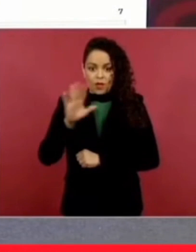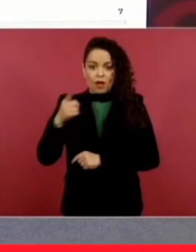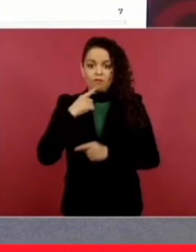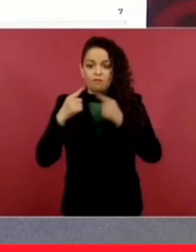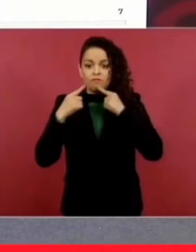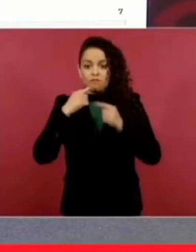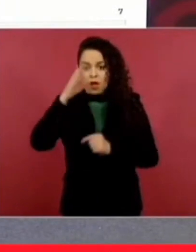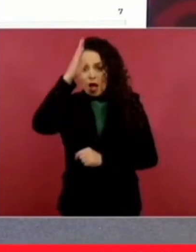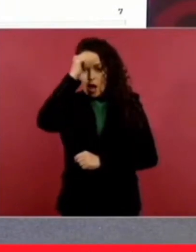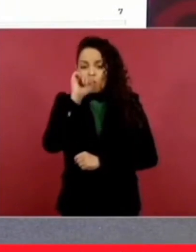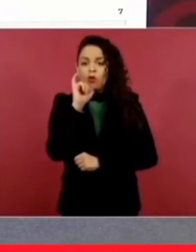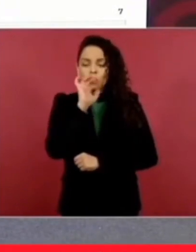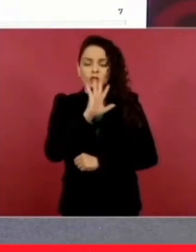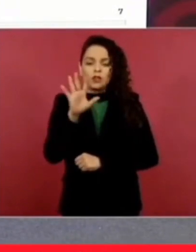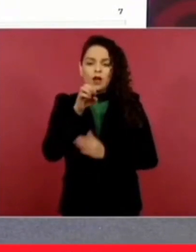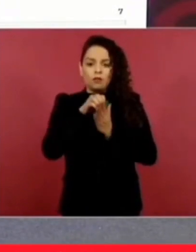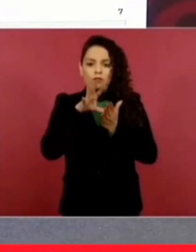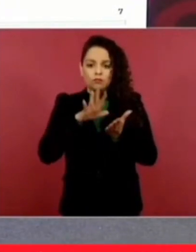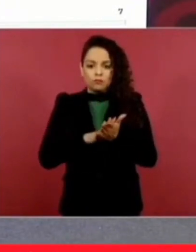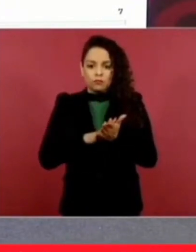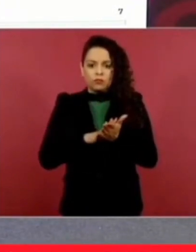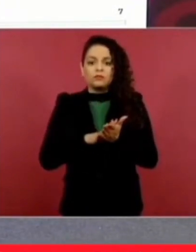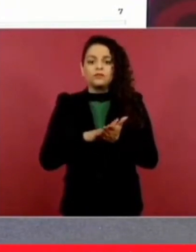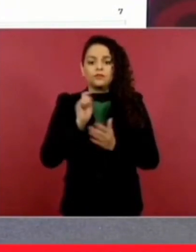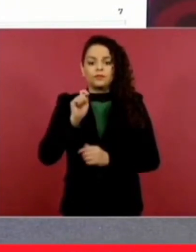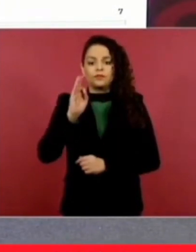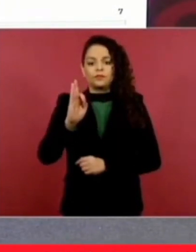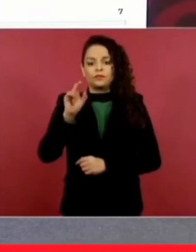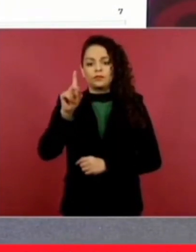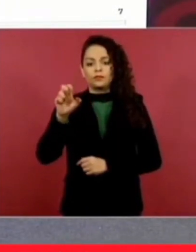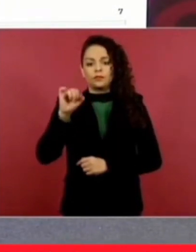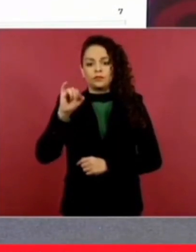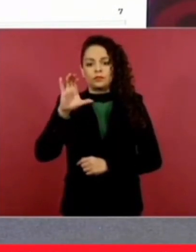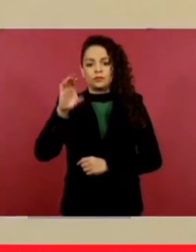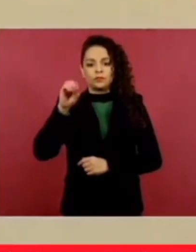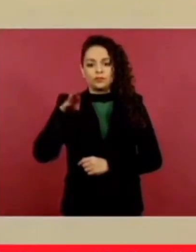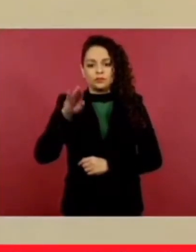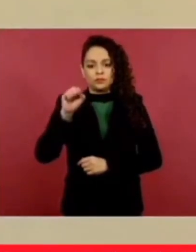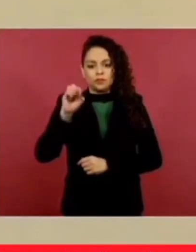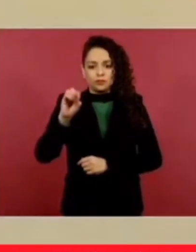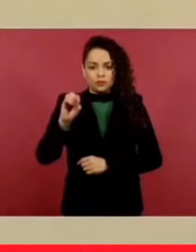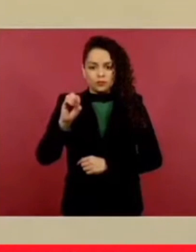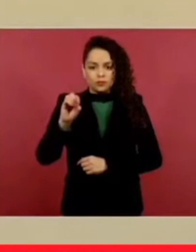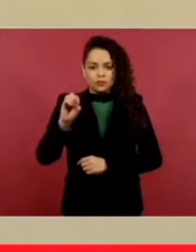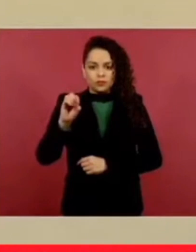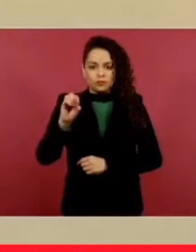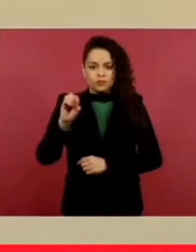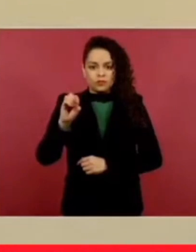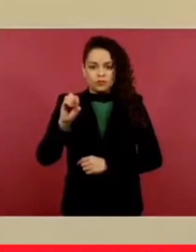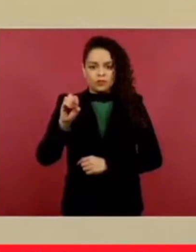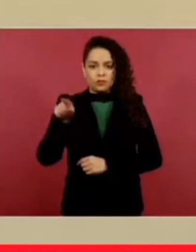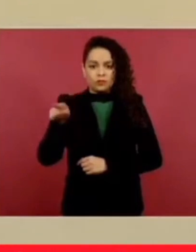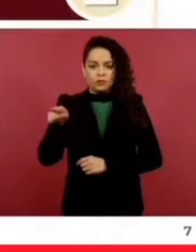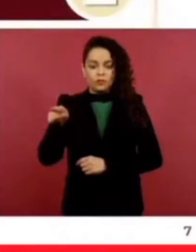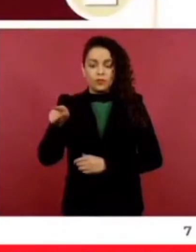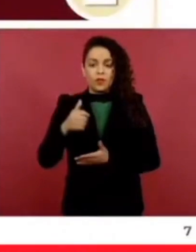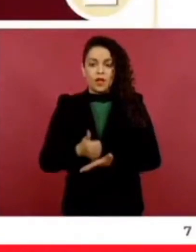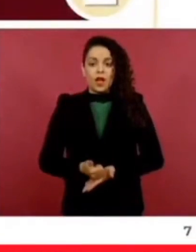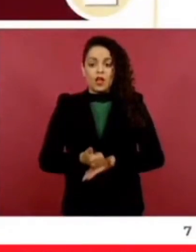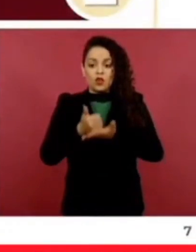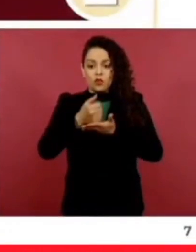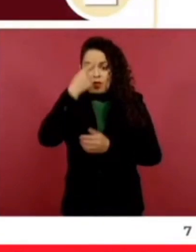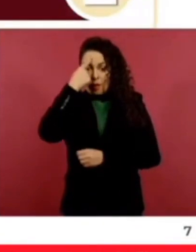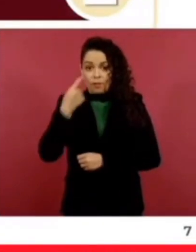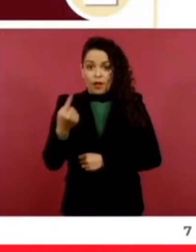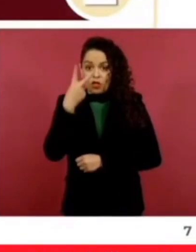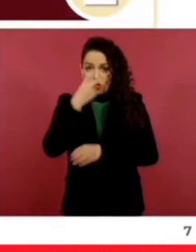3 acuerdos y tenía la finalidad de servir como el medio de pago para 2